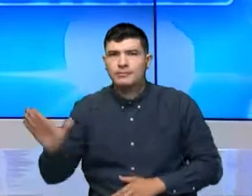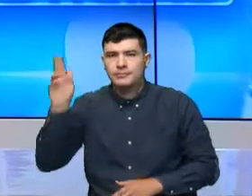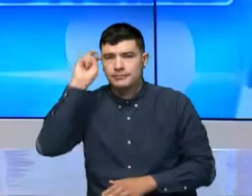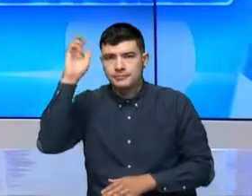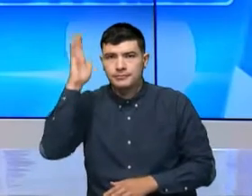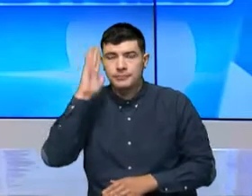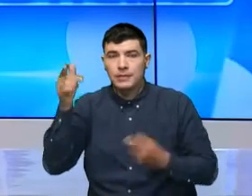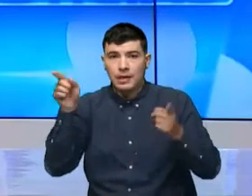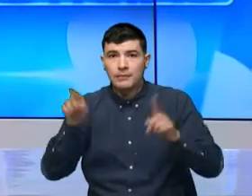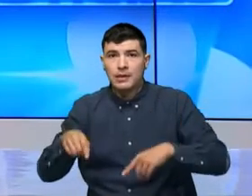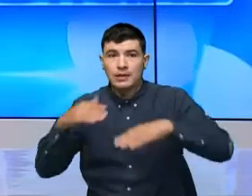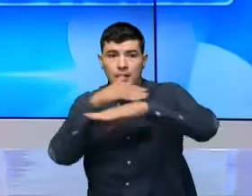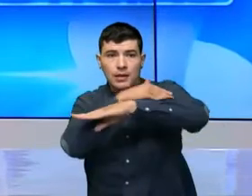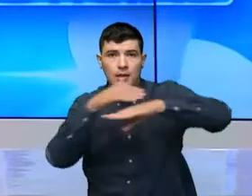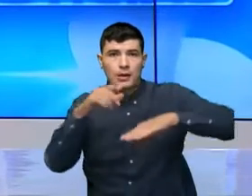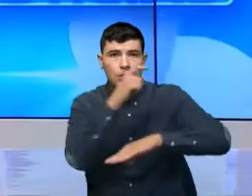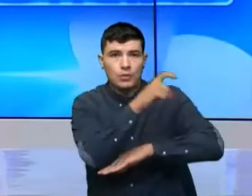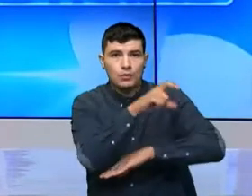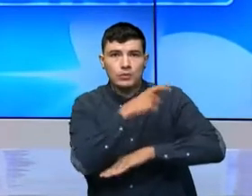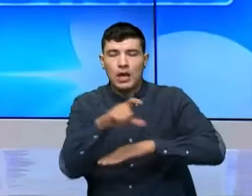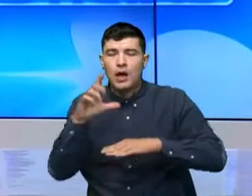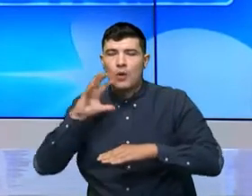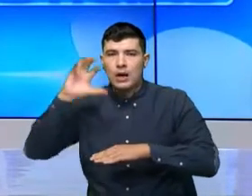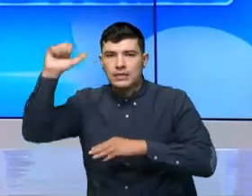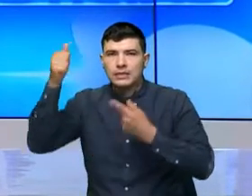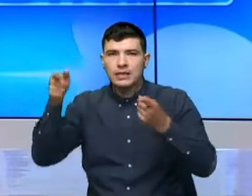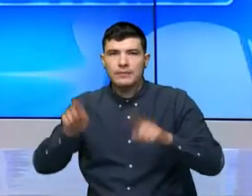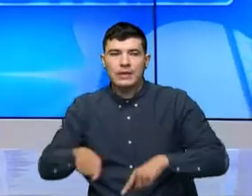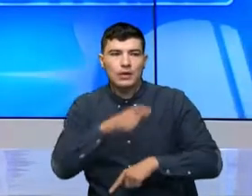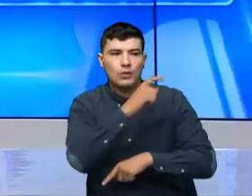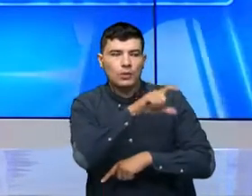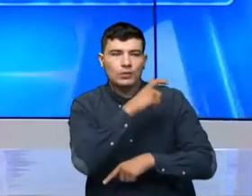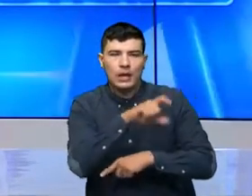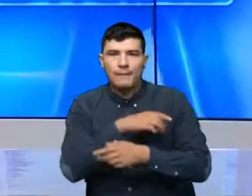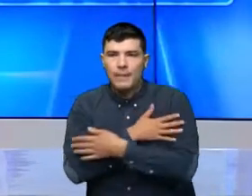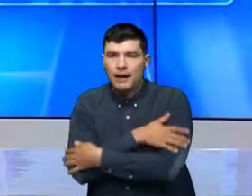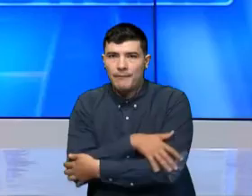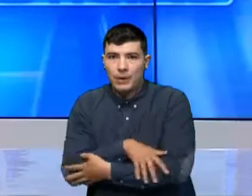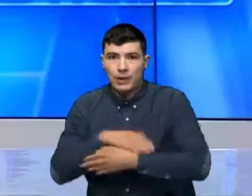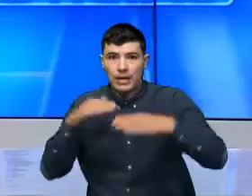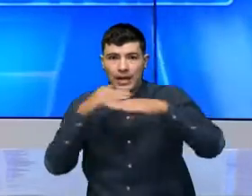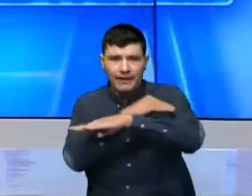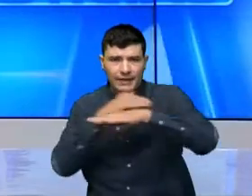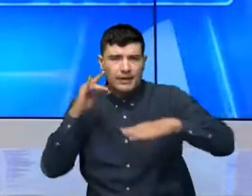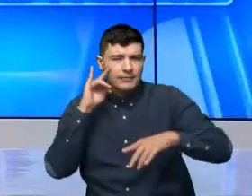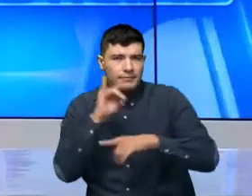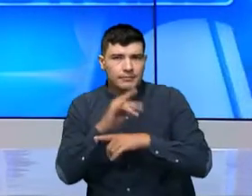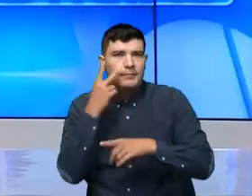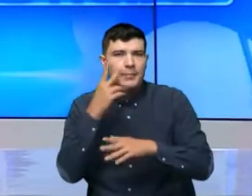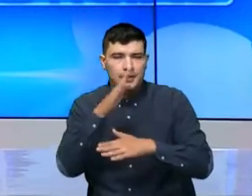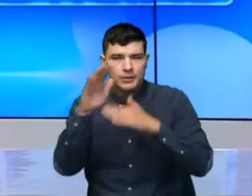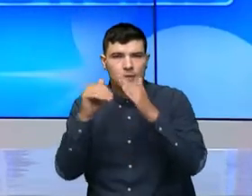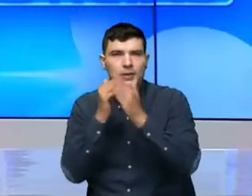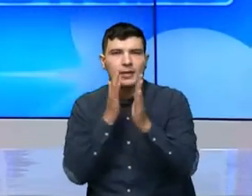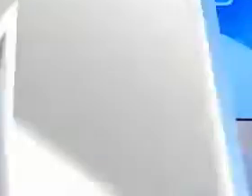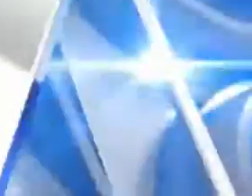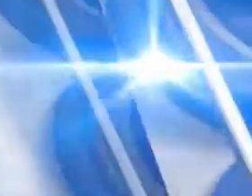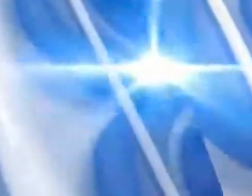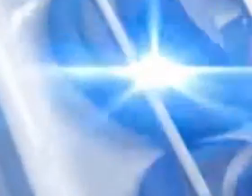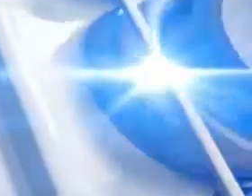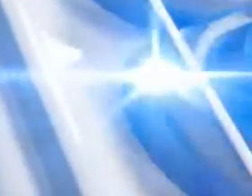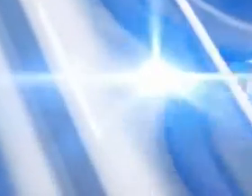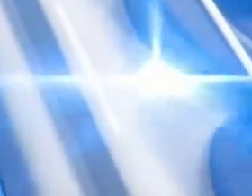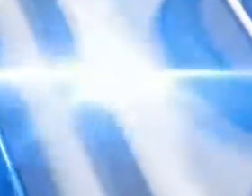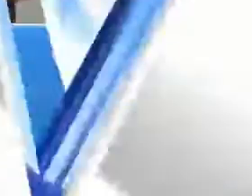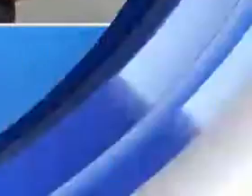especial la vía Cúcuta-Ocaña y Cúcuta-Pamplona. Raúl Garzón está desde uno de estos dispositivos militares y nos entrega todos los detalles a esta hora de